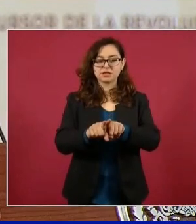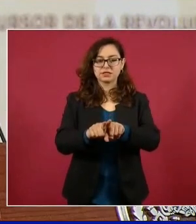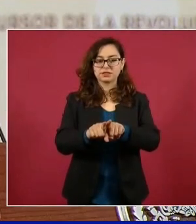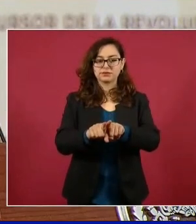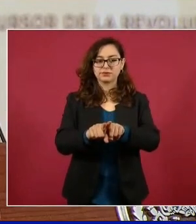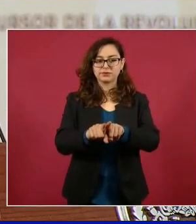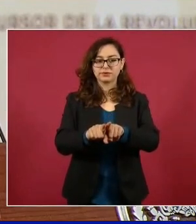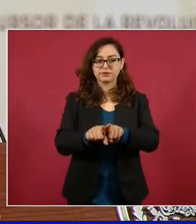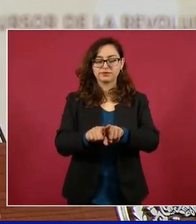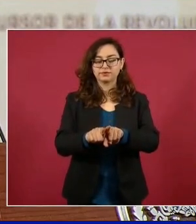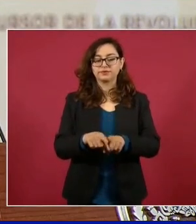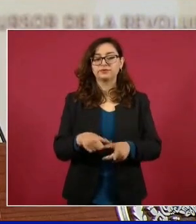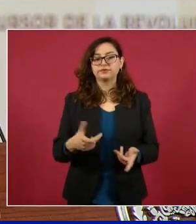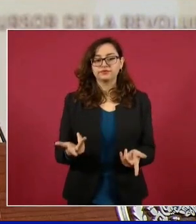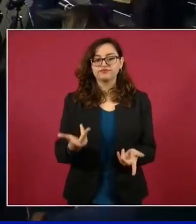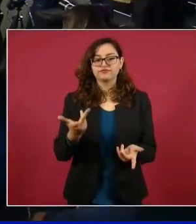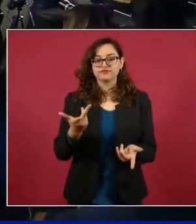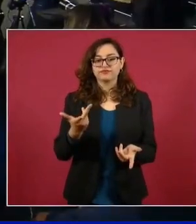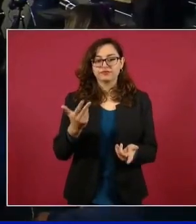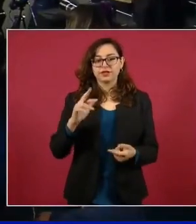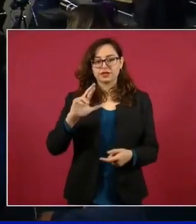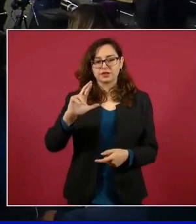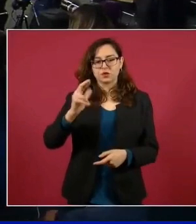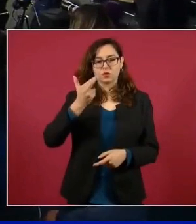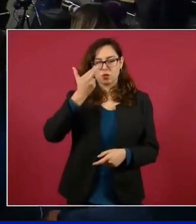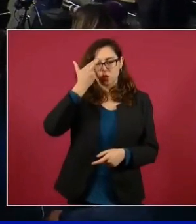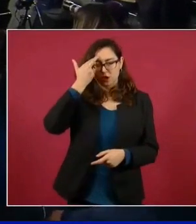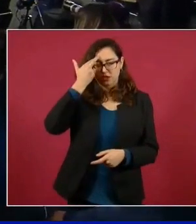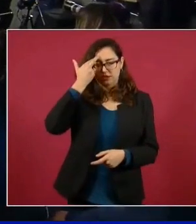Acuérdense de lo que fue el callismo,